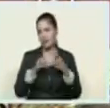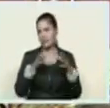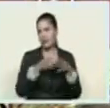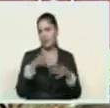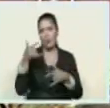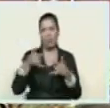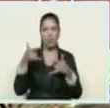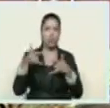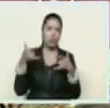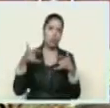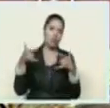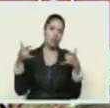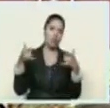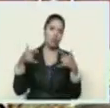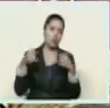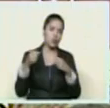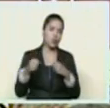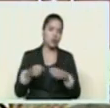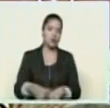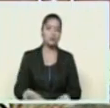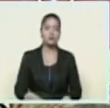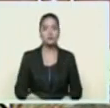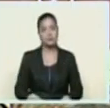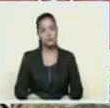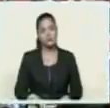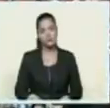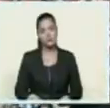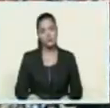y por por pura profunda